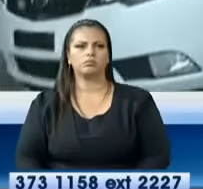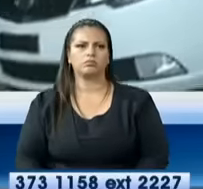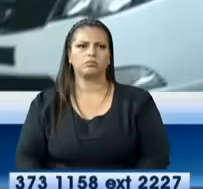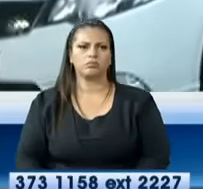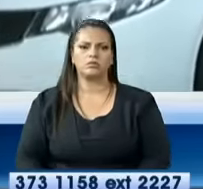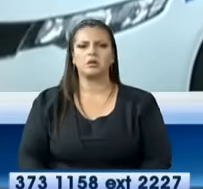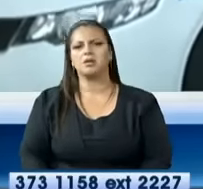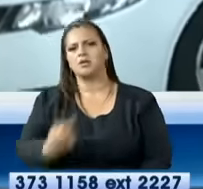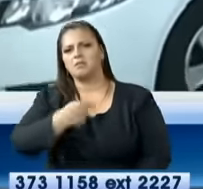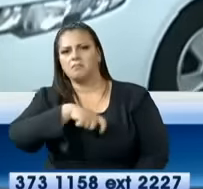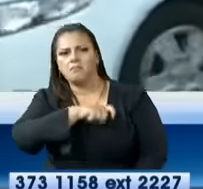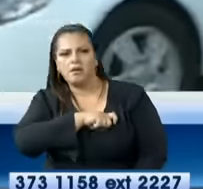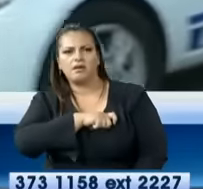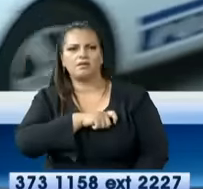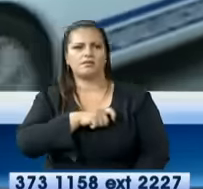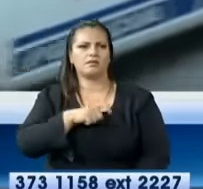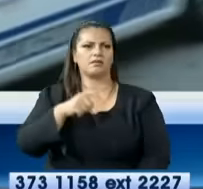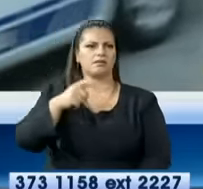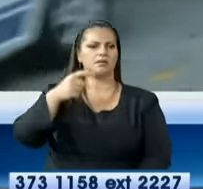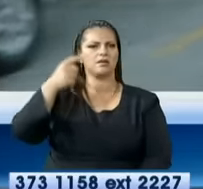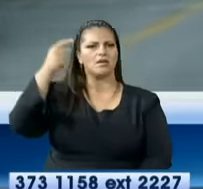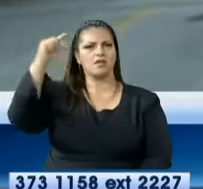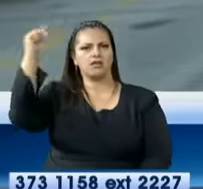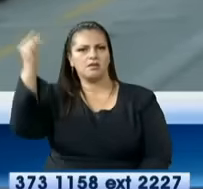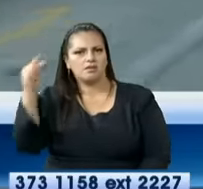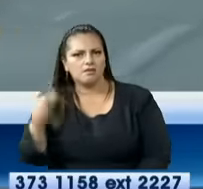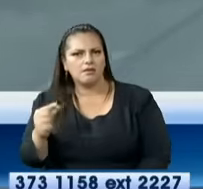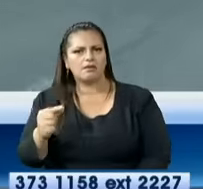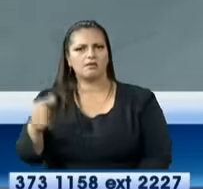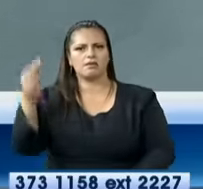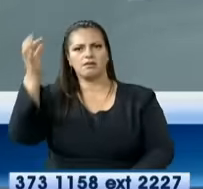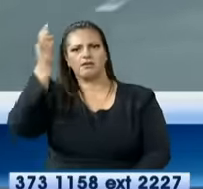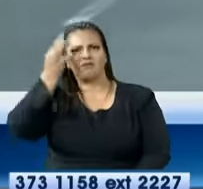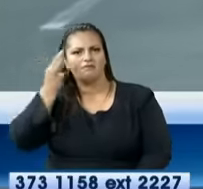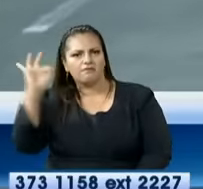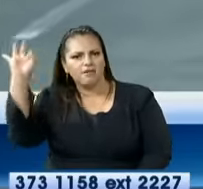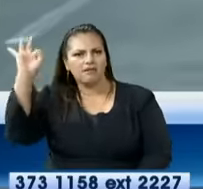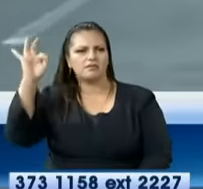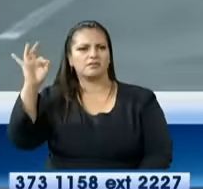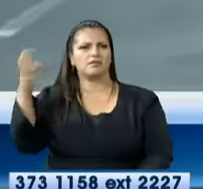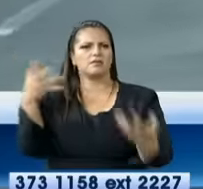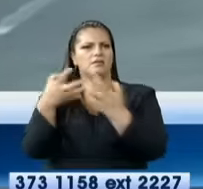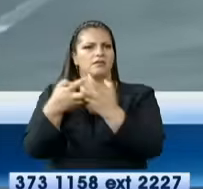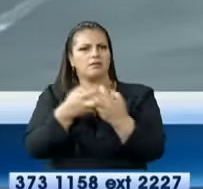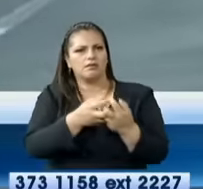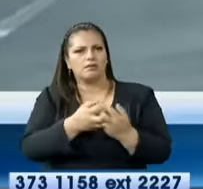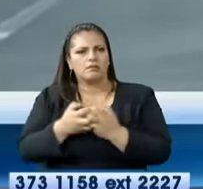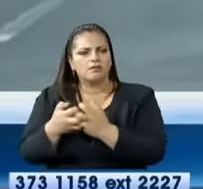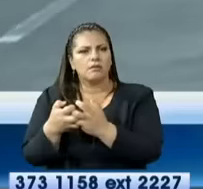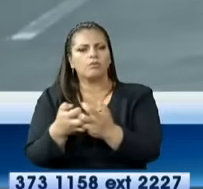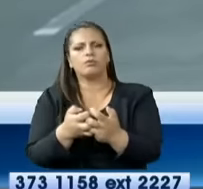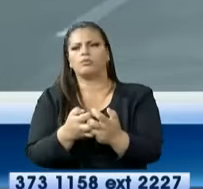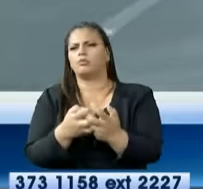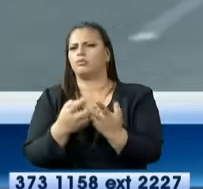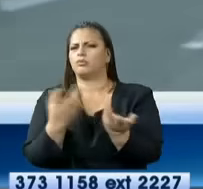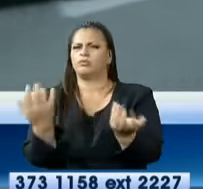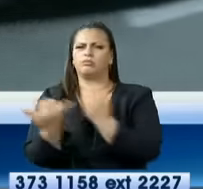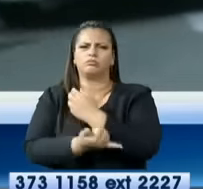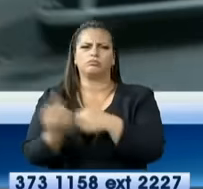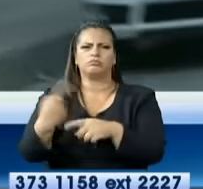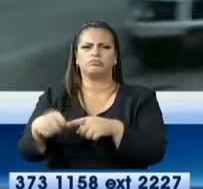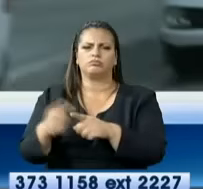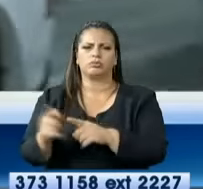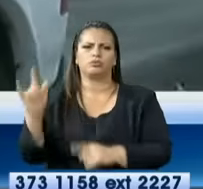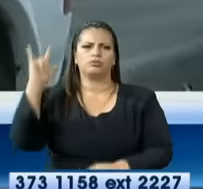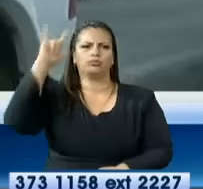de España, Italia, Francia e inclusive Estados Unidos, que son los que llegan para acá a hacer una reunión con sus familiares. Y